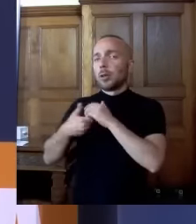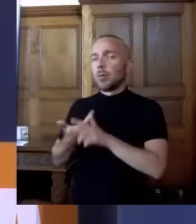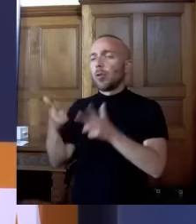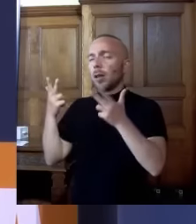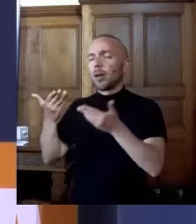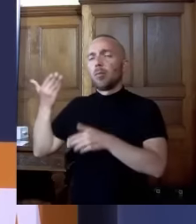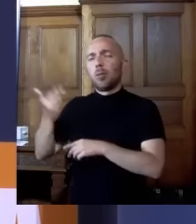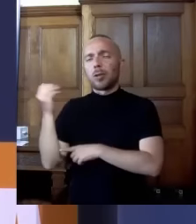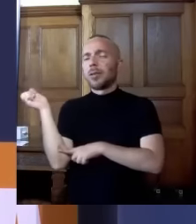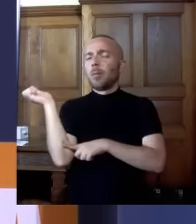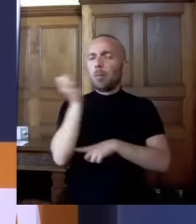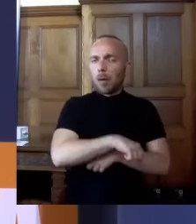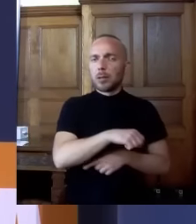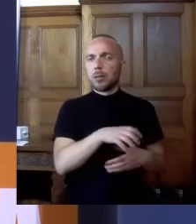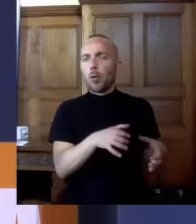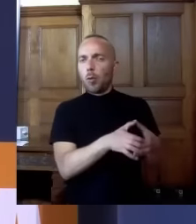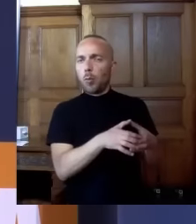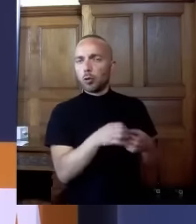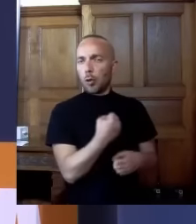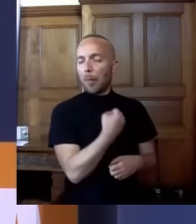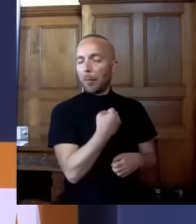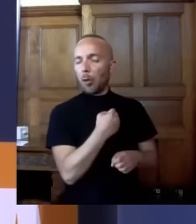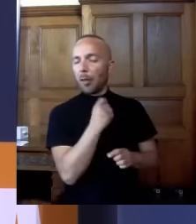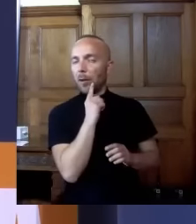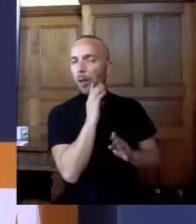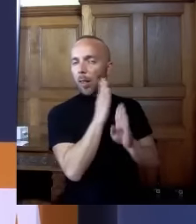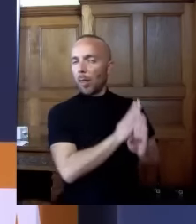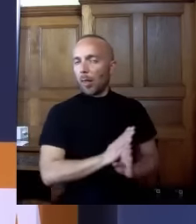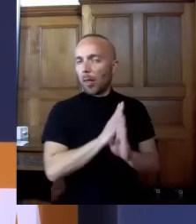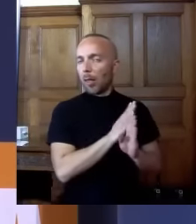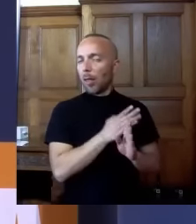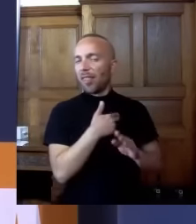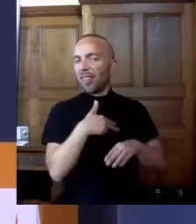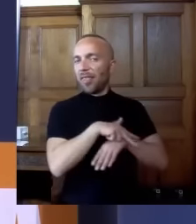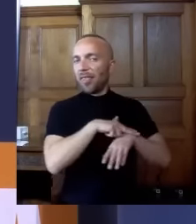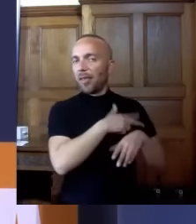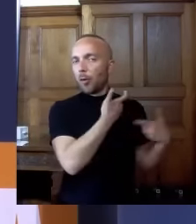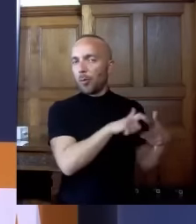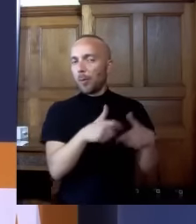grupos de poder que actúan a la sombra de los departamentos del gobierno Vasco